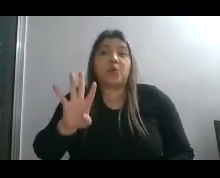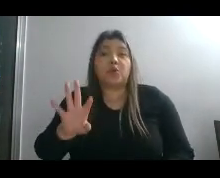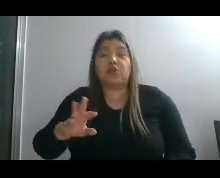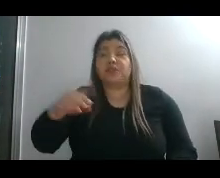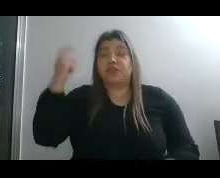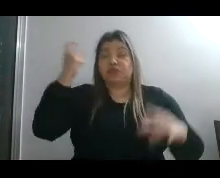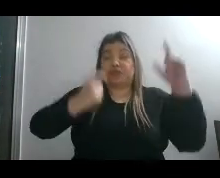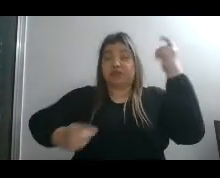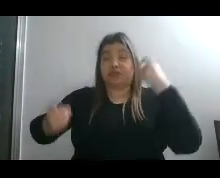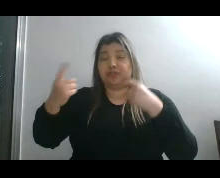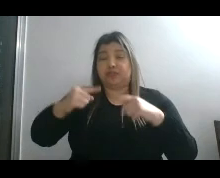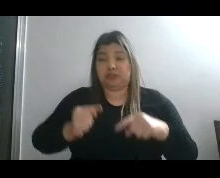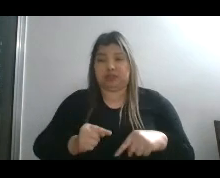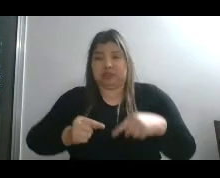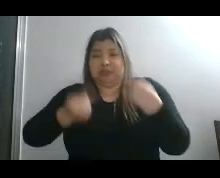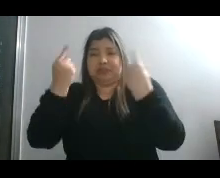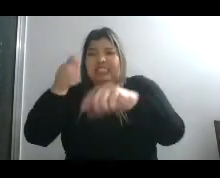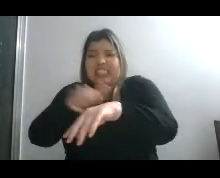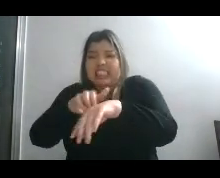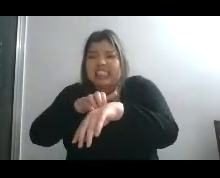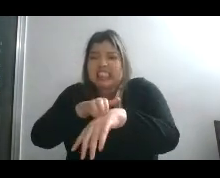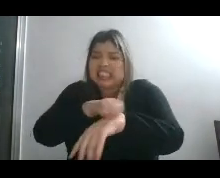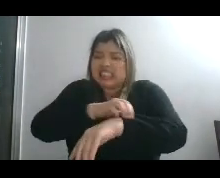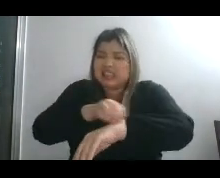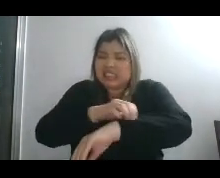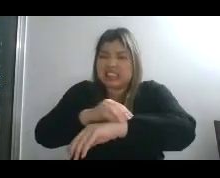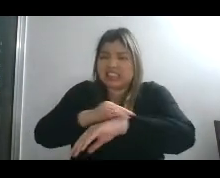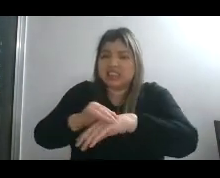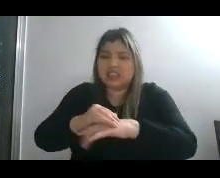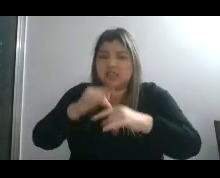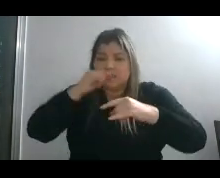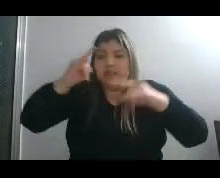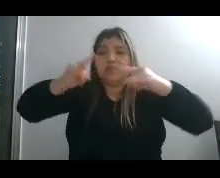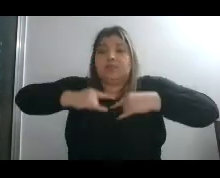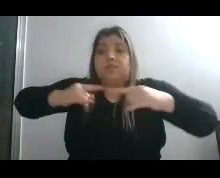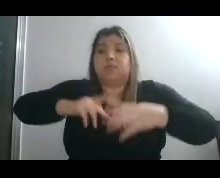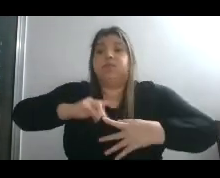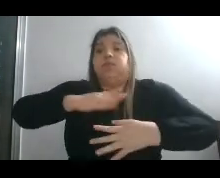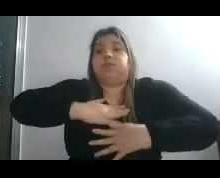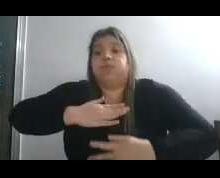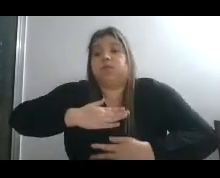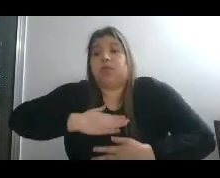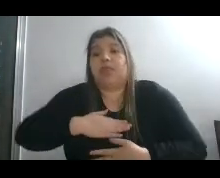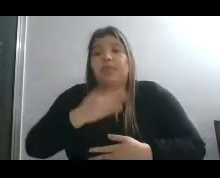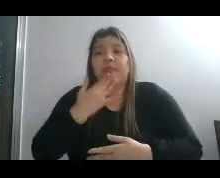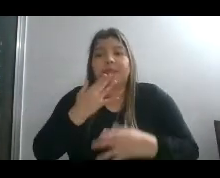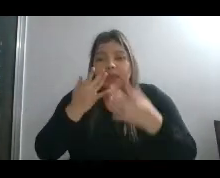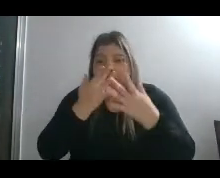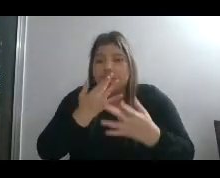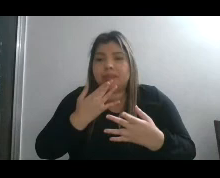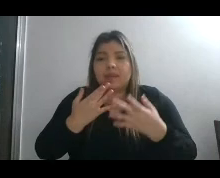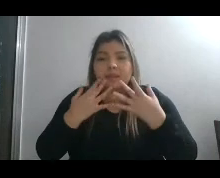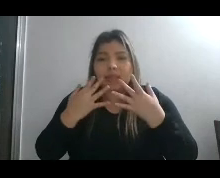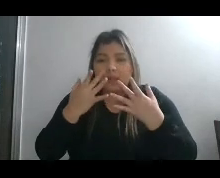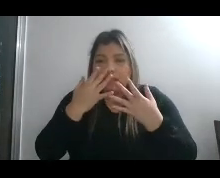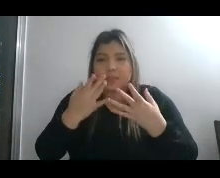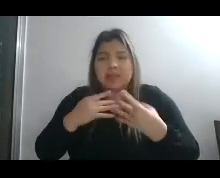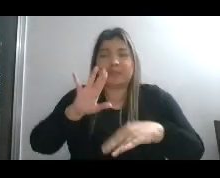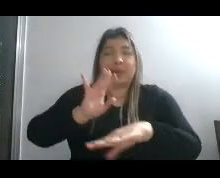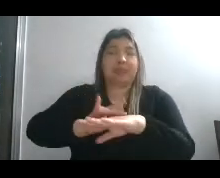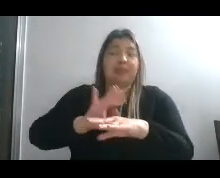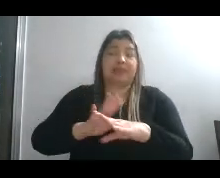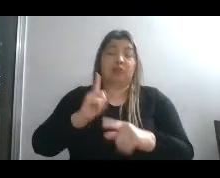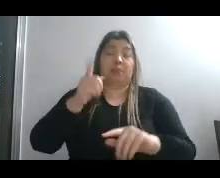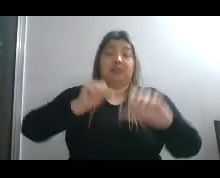afectación a la piel o a las vías respiratorias o a las mucosas de estas personas por exponerlas a estos productos